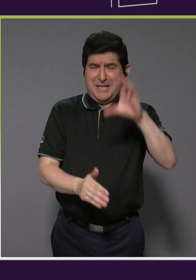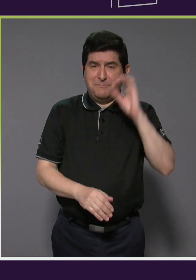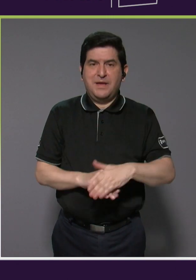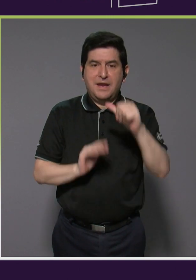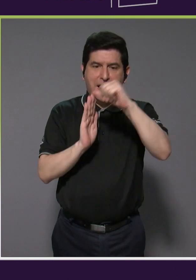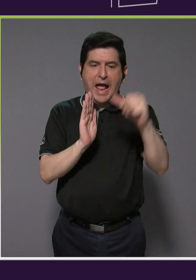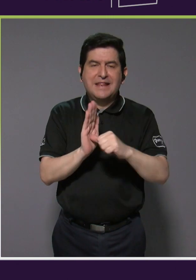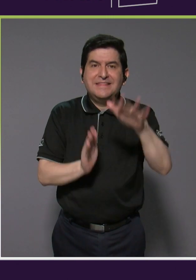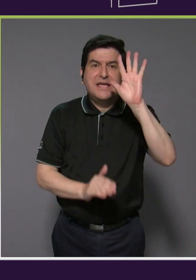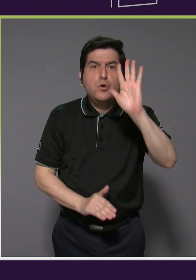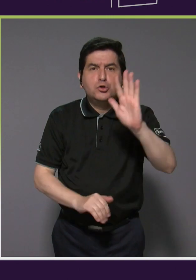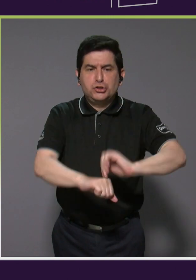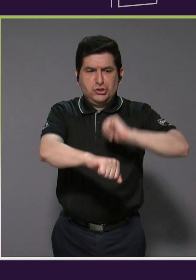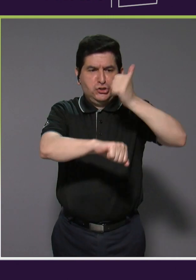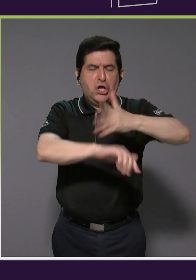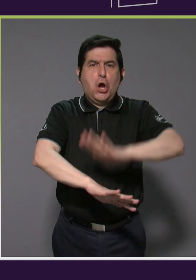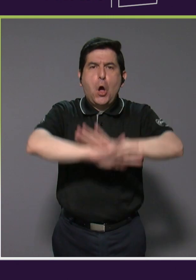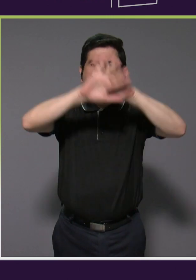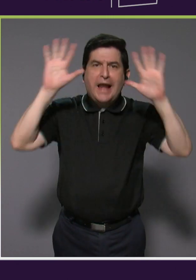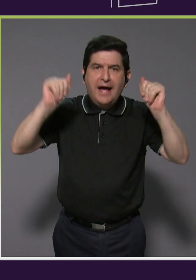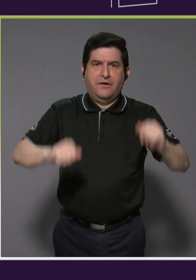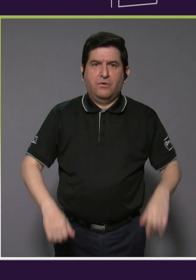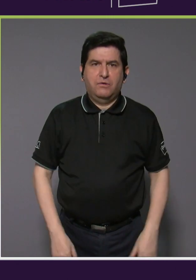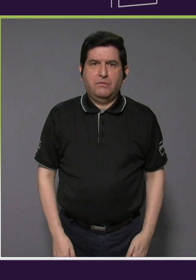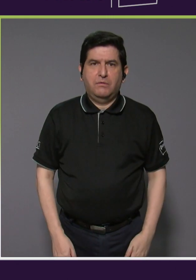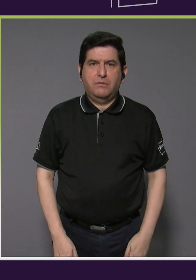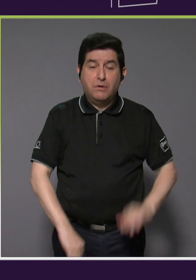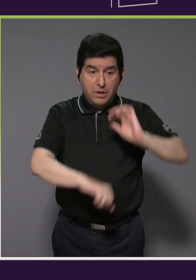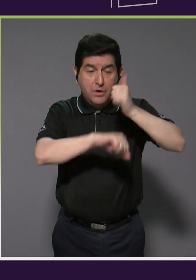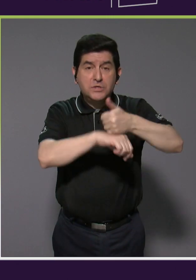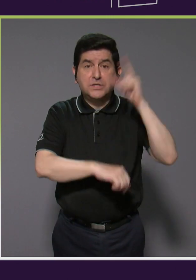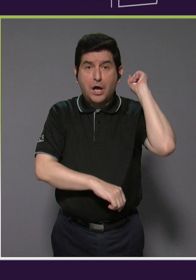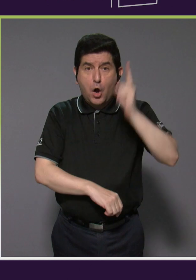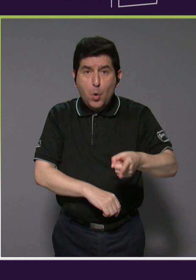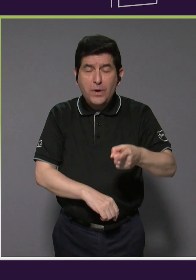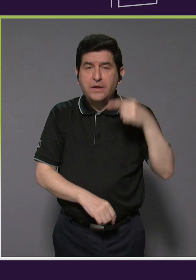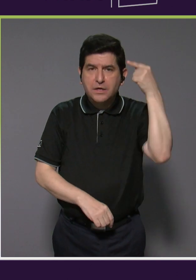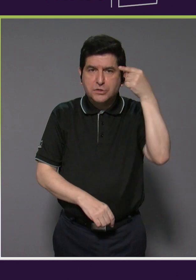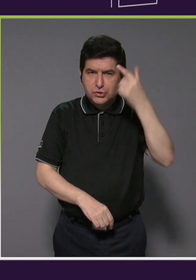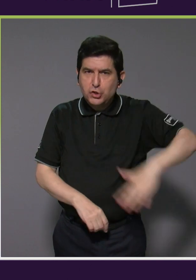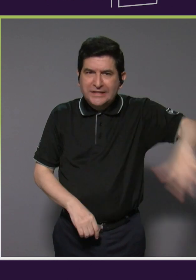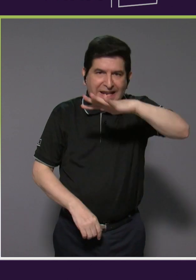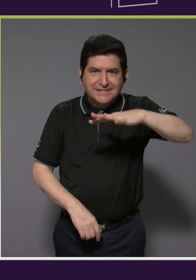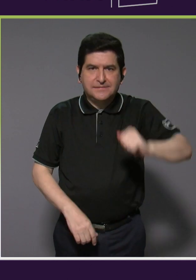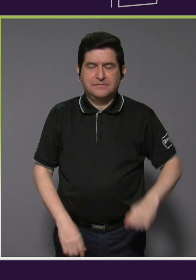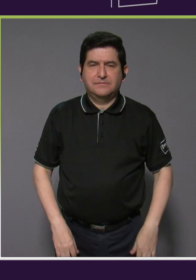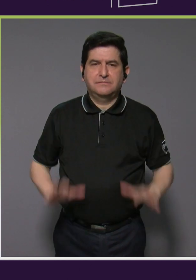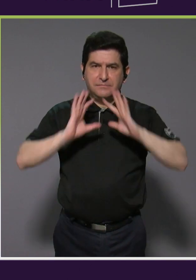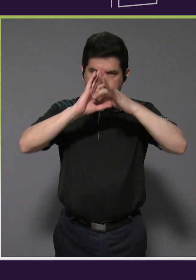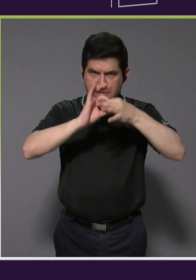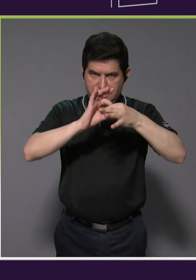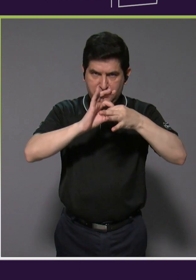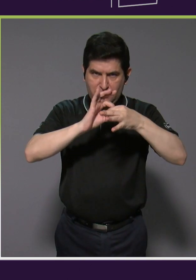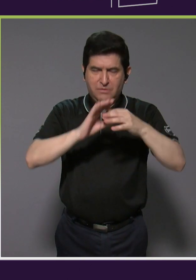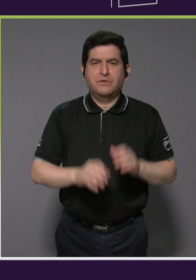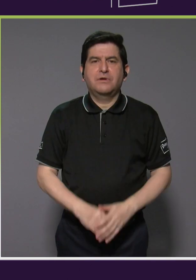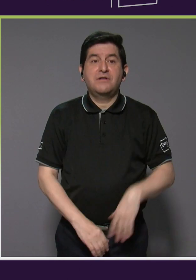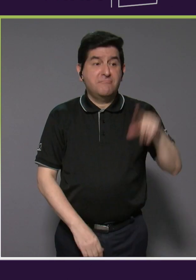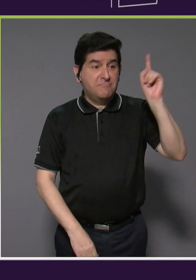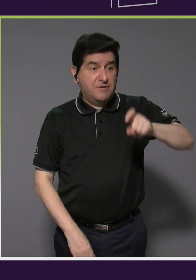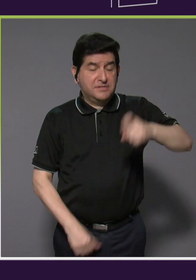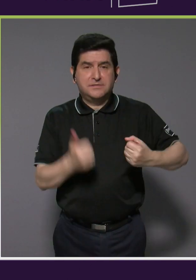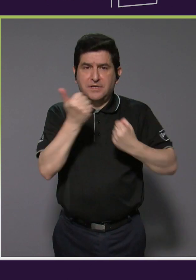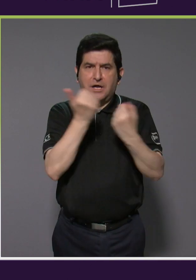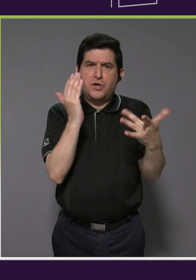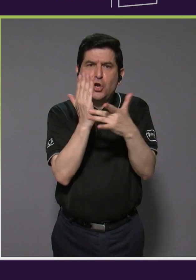artículo 5 lo establece muy claramente y lo establecen las obligaciones del Estado en cuanto a que se requieren los